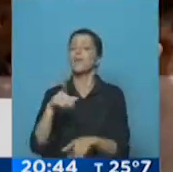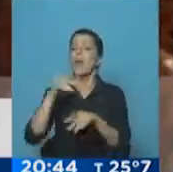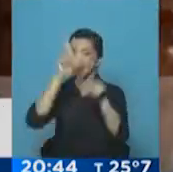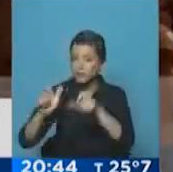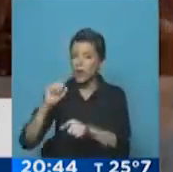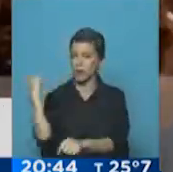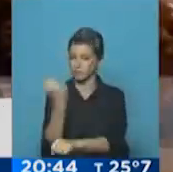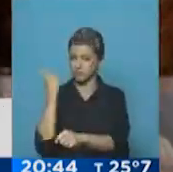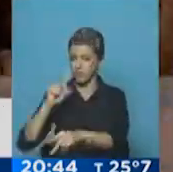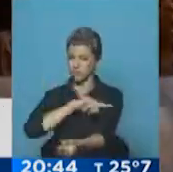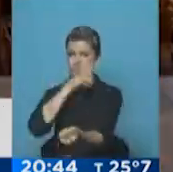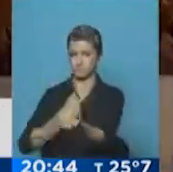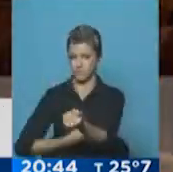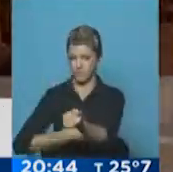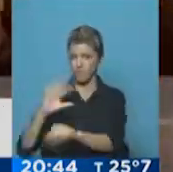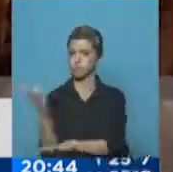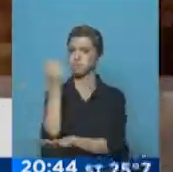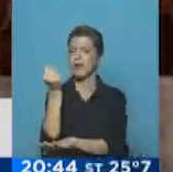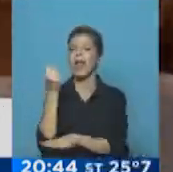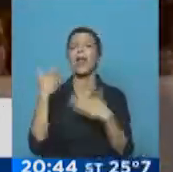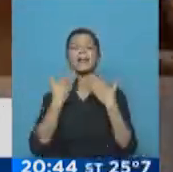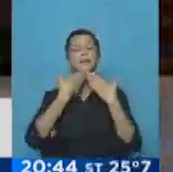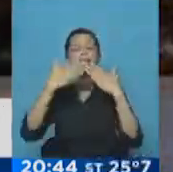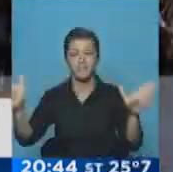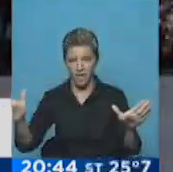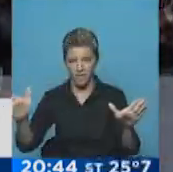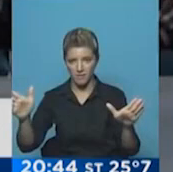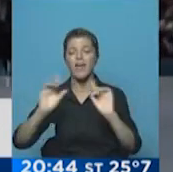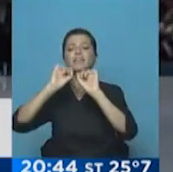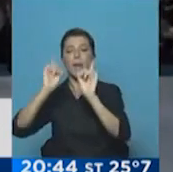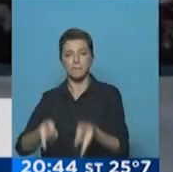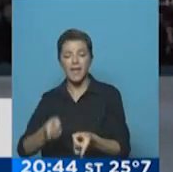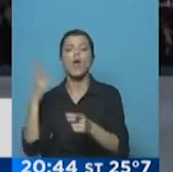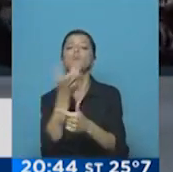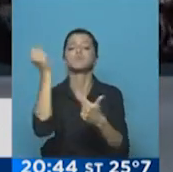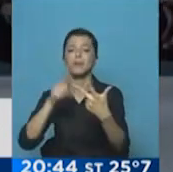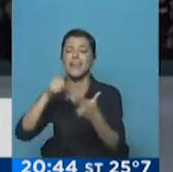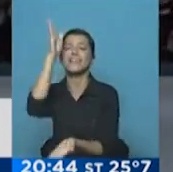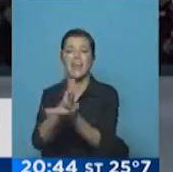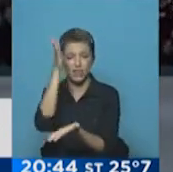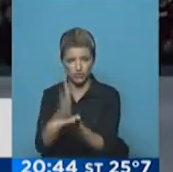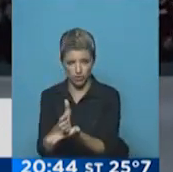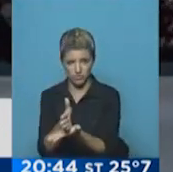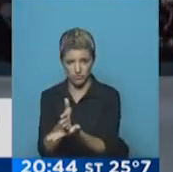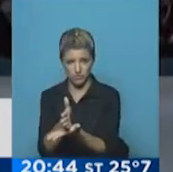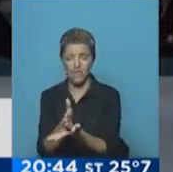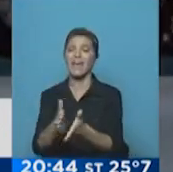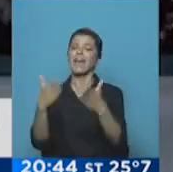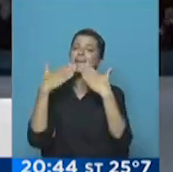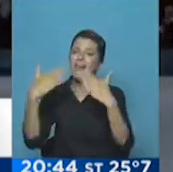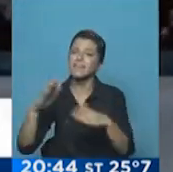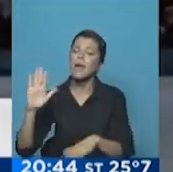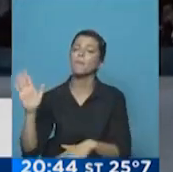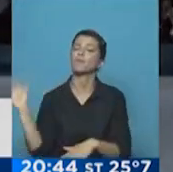ciudadano, el empoderamiento de las libertades, el empoderamiento de los derechos. Gracias